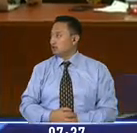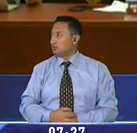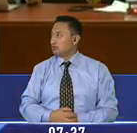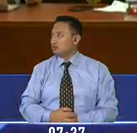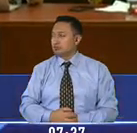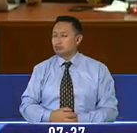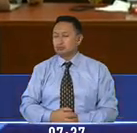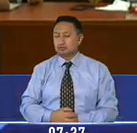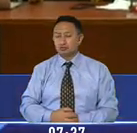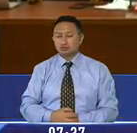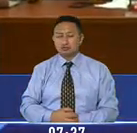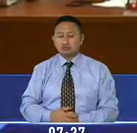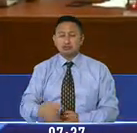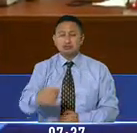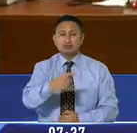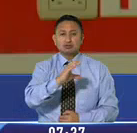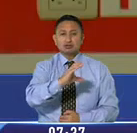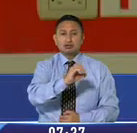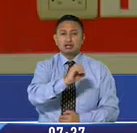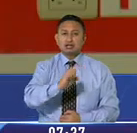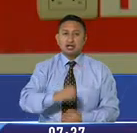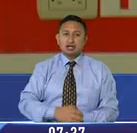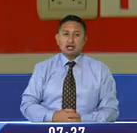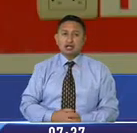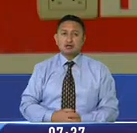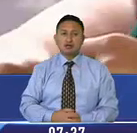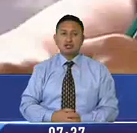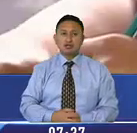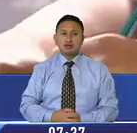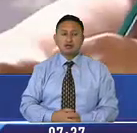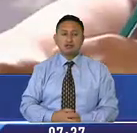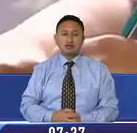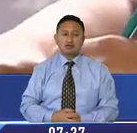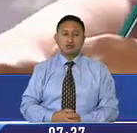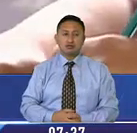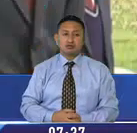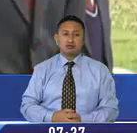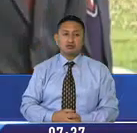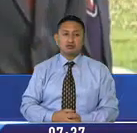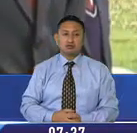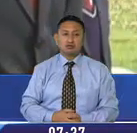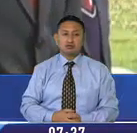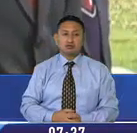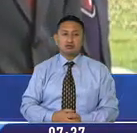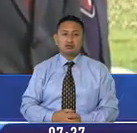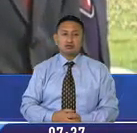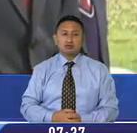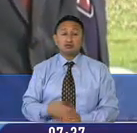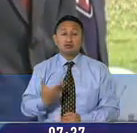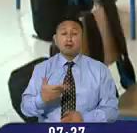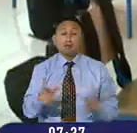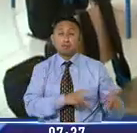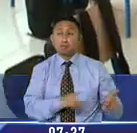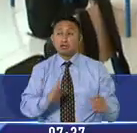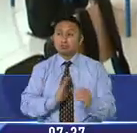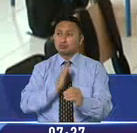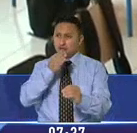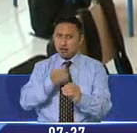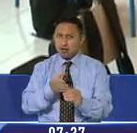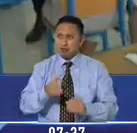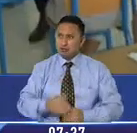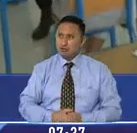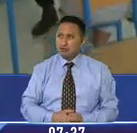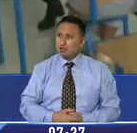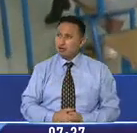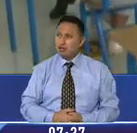actual del COE nacional y cantonal, la ministra de Educación María Brown hizo el anuncio. El plan de retorno progresivo a la presencialidad